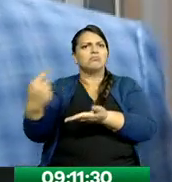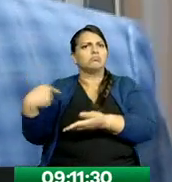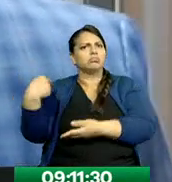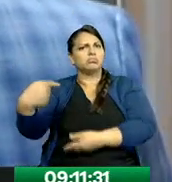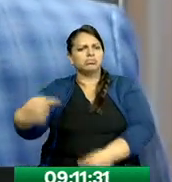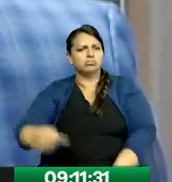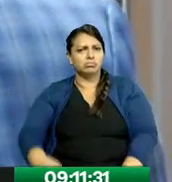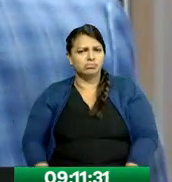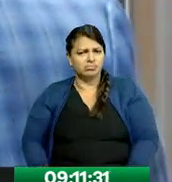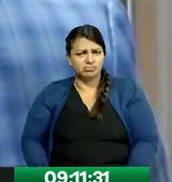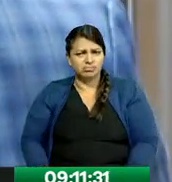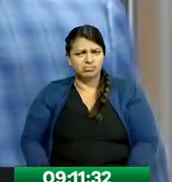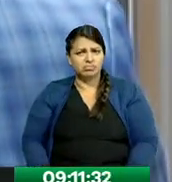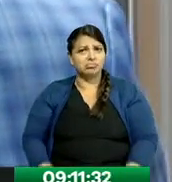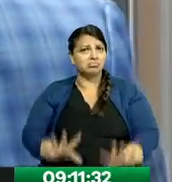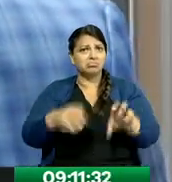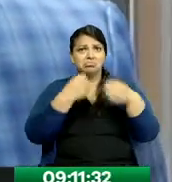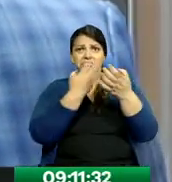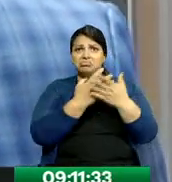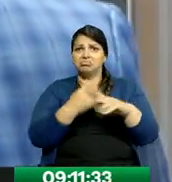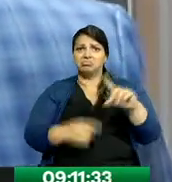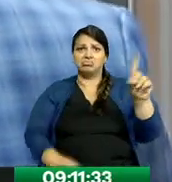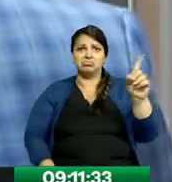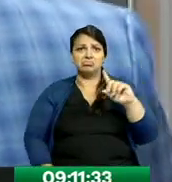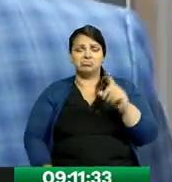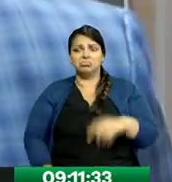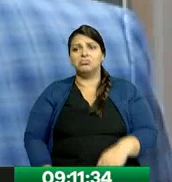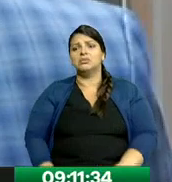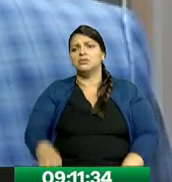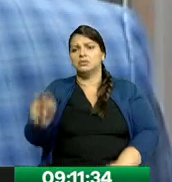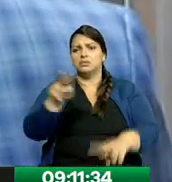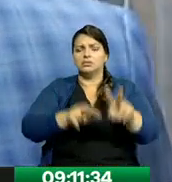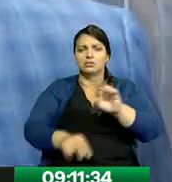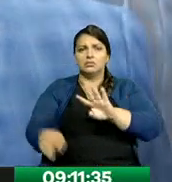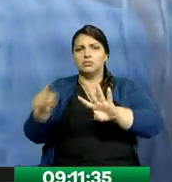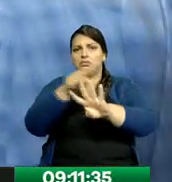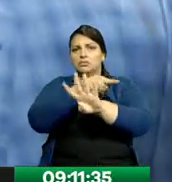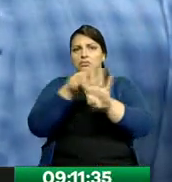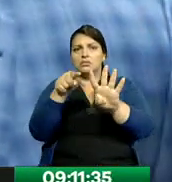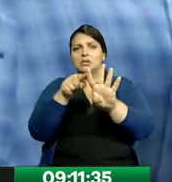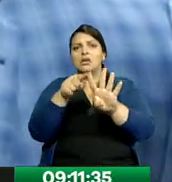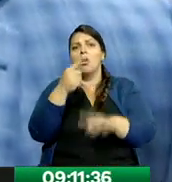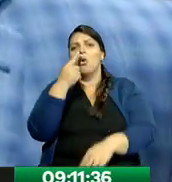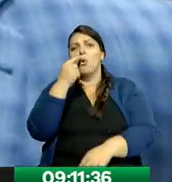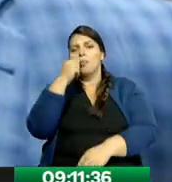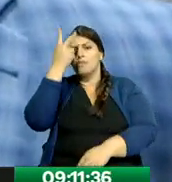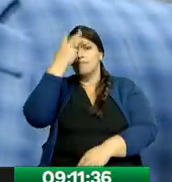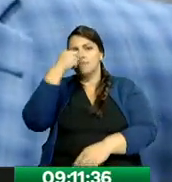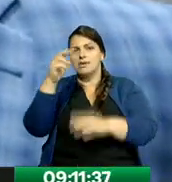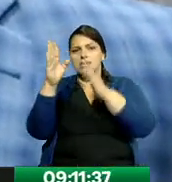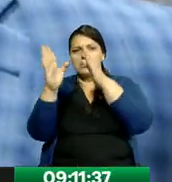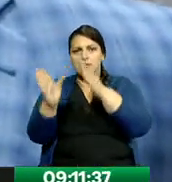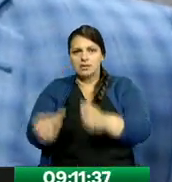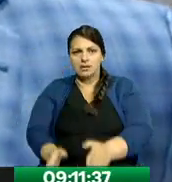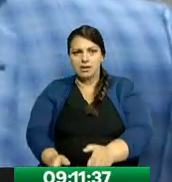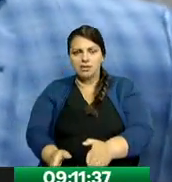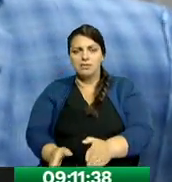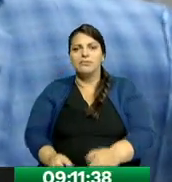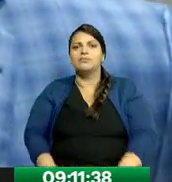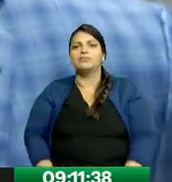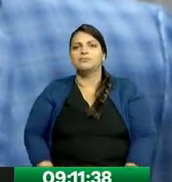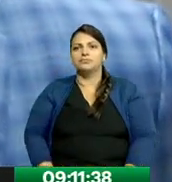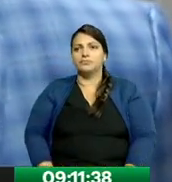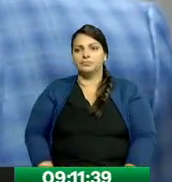un mexicano en cuya investigación se lo identificaba como el Güey. En cuanto a este señor, se acogió la medida